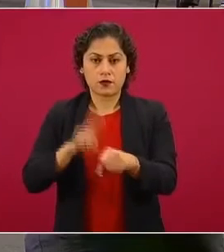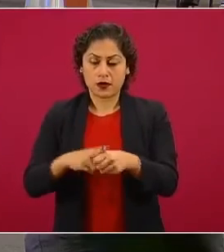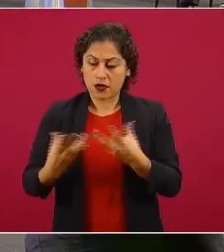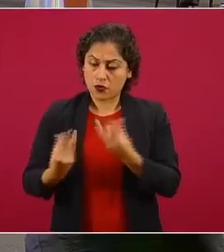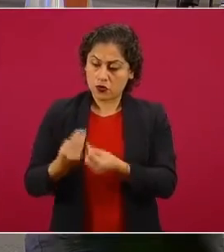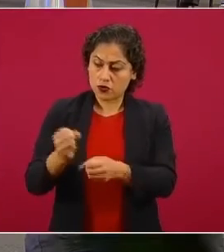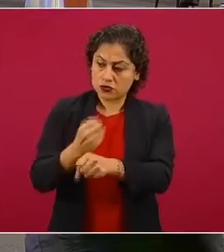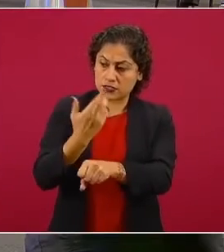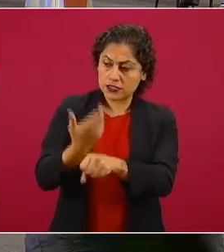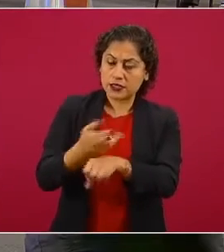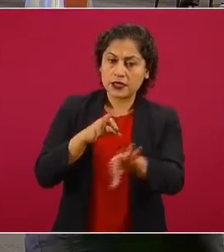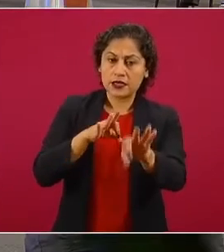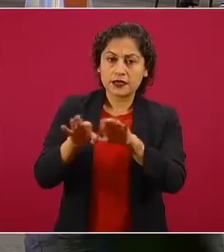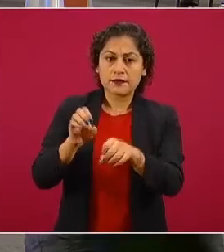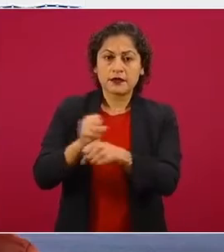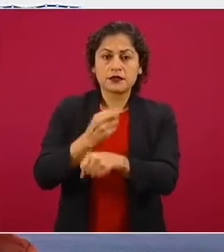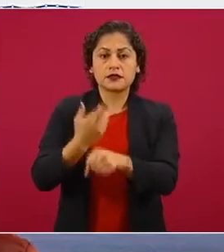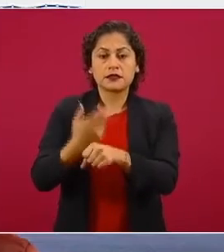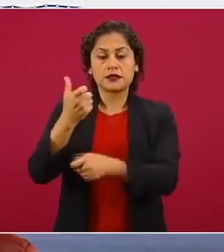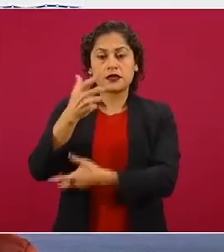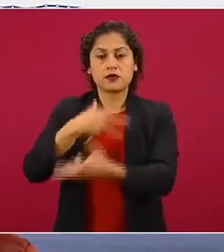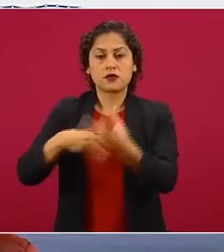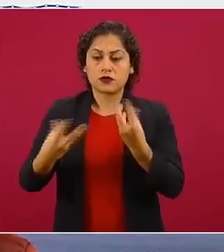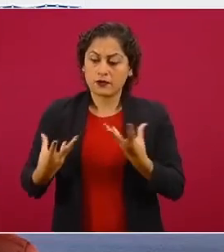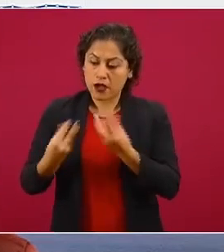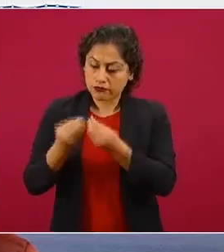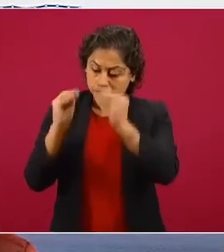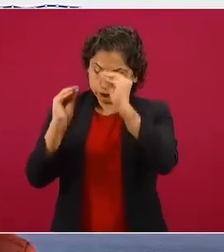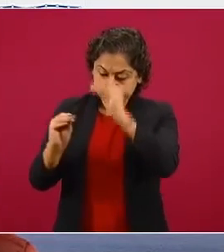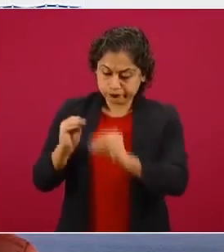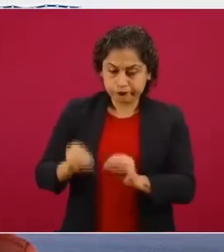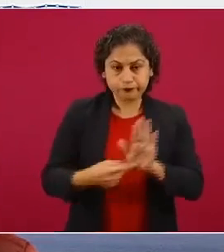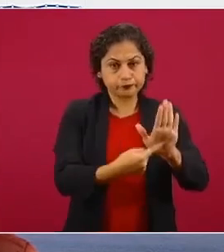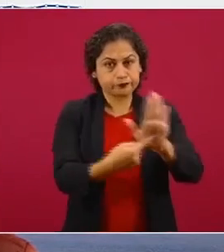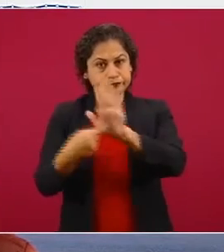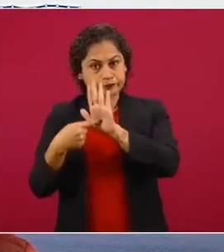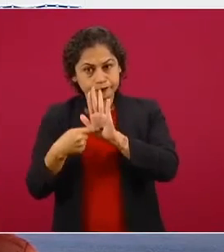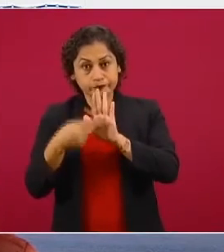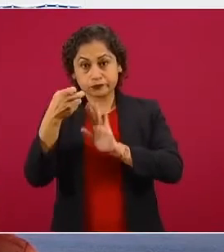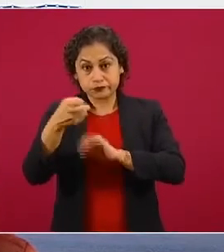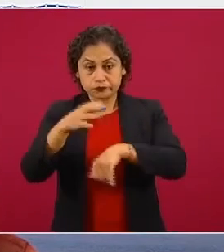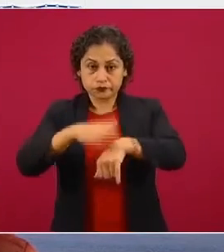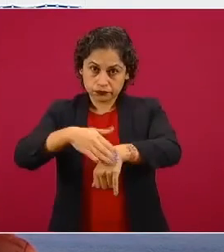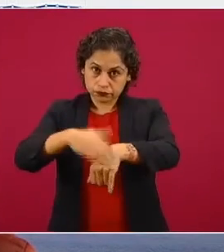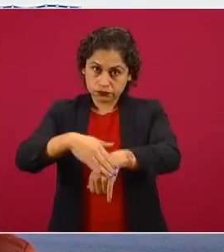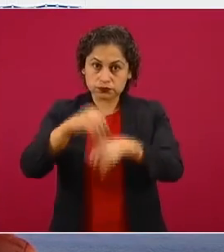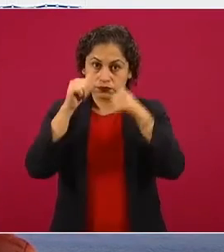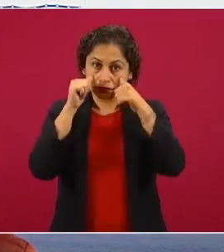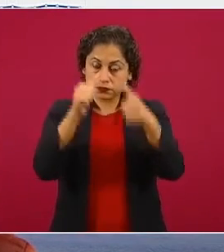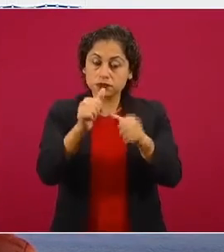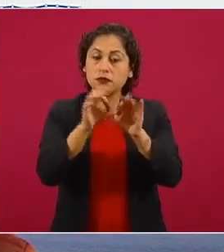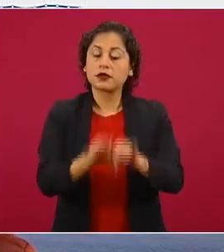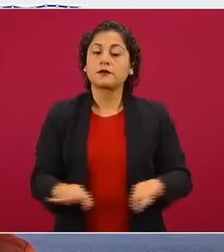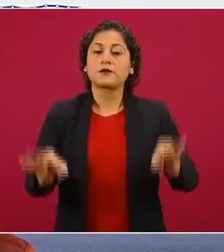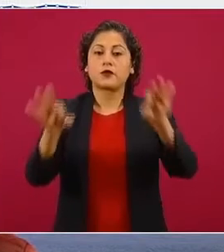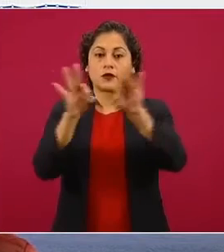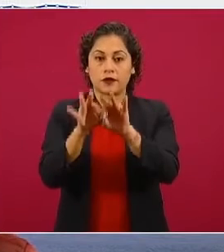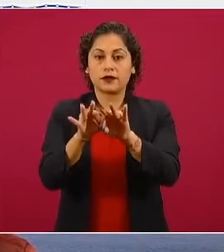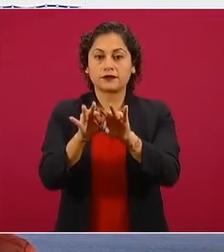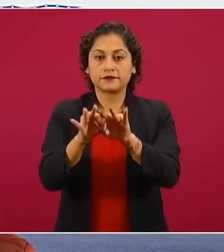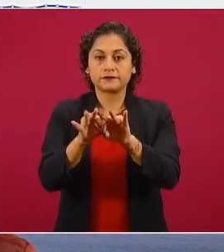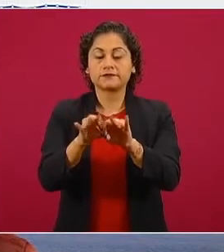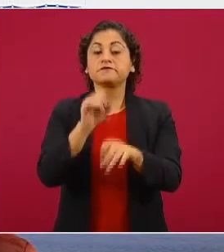Secretarías del Trabajo y de Economía. Muy importante la observancia de esto, involucrar también al